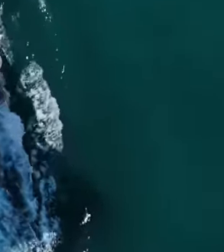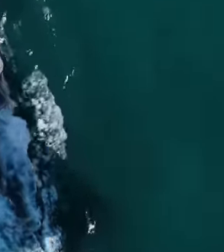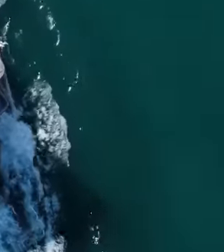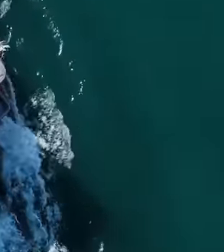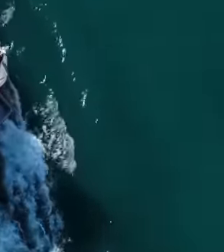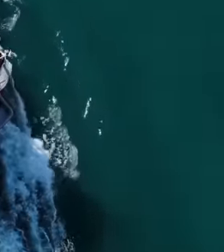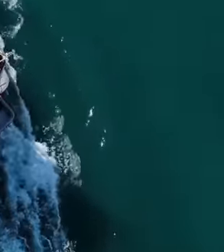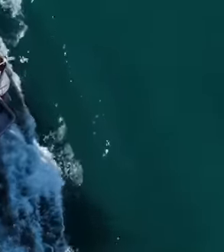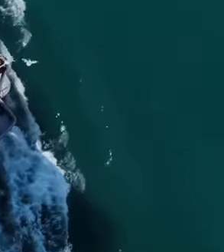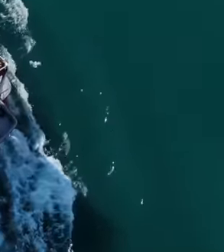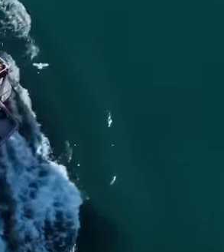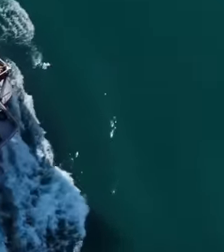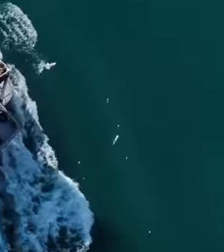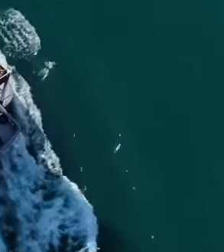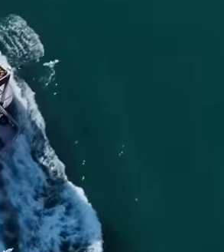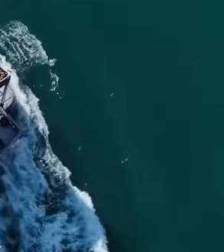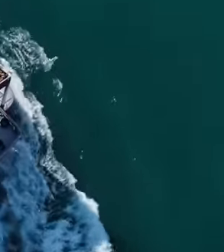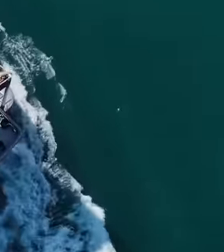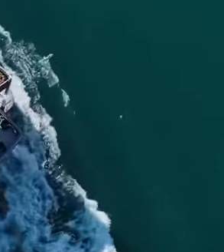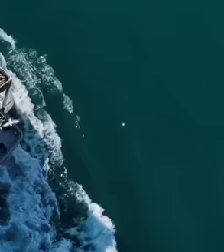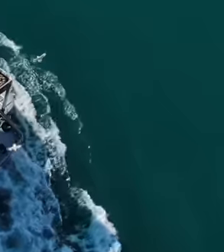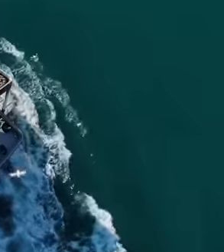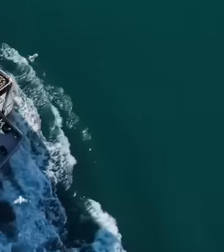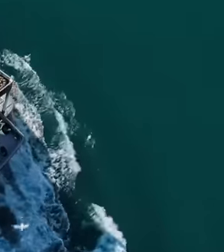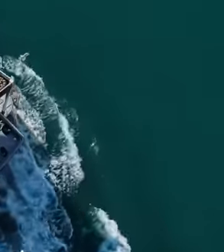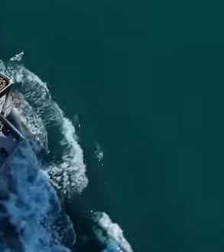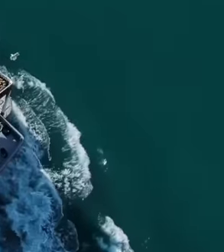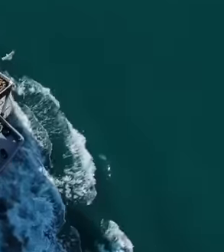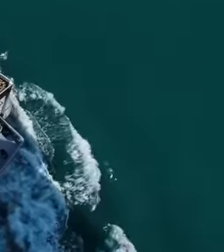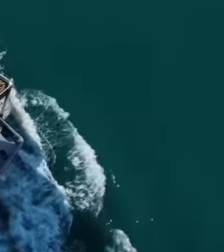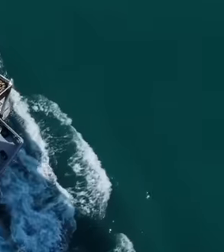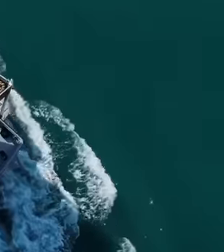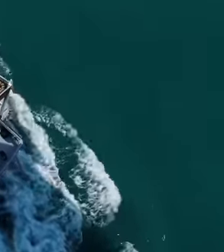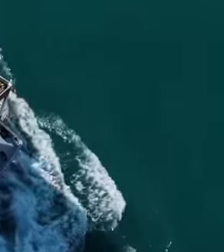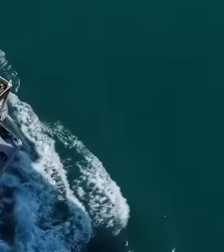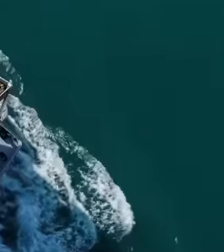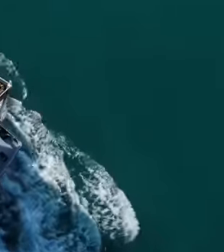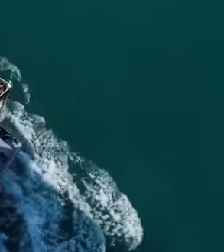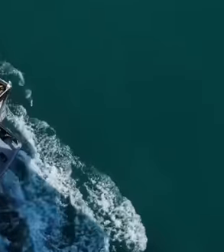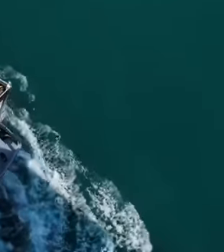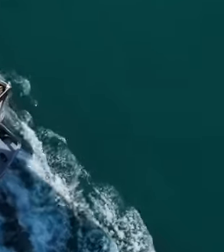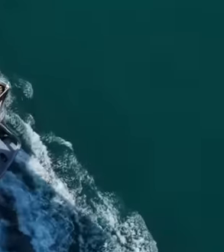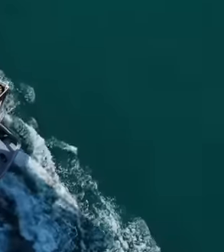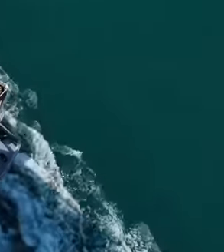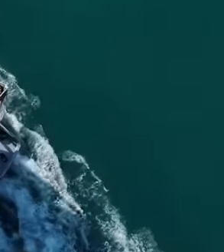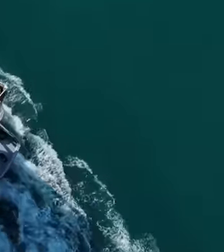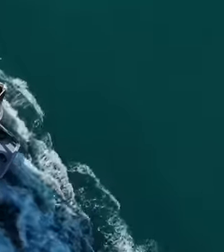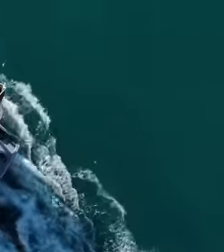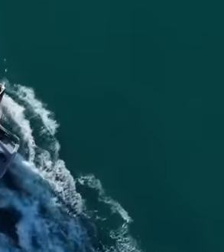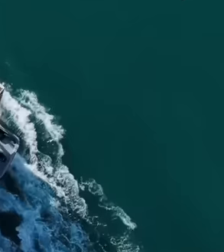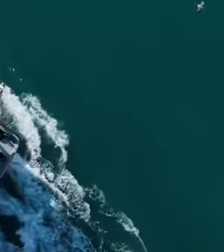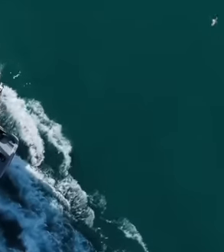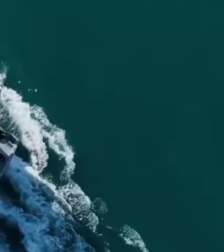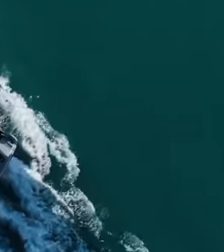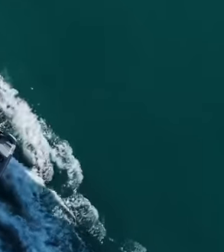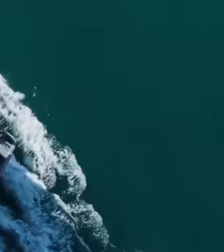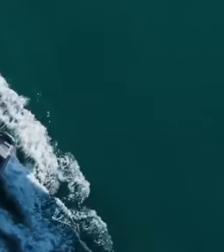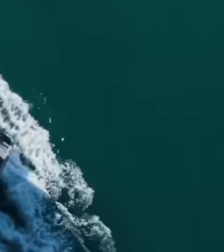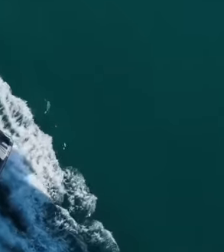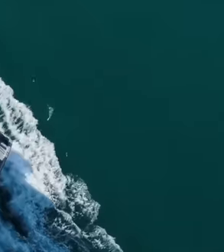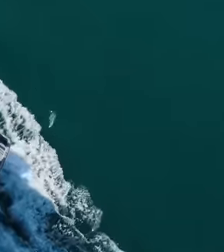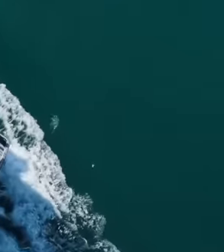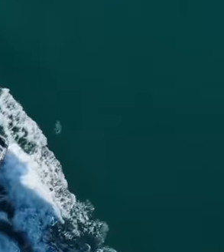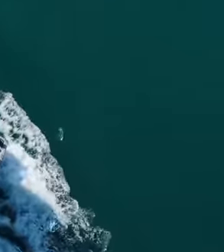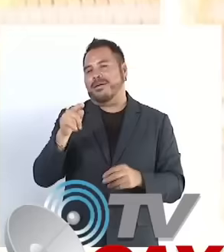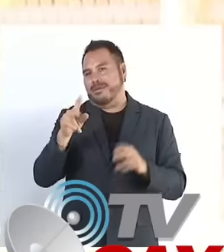gobierno federal, en las instancias que estamos trabajando en el tema de la vaquita, para sobre todo que no nos